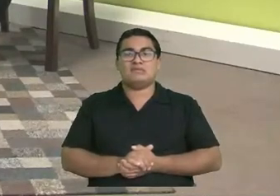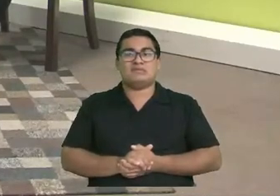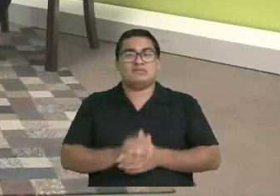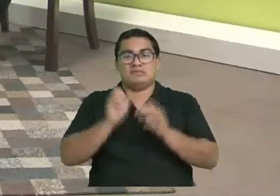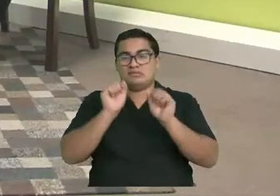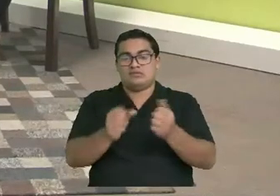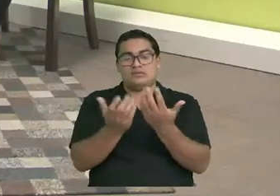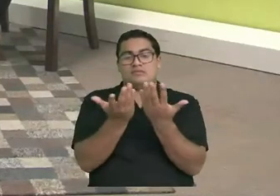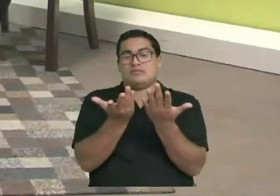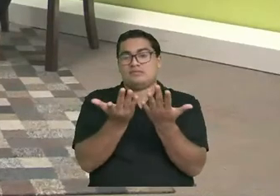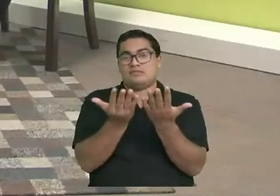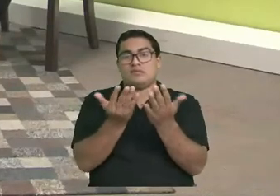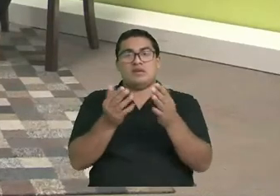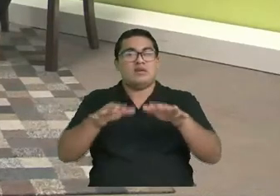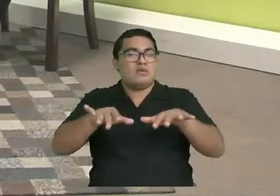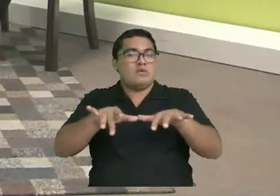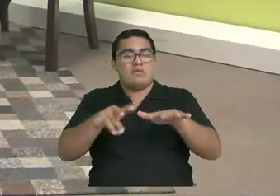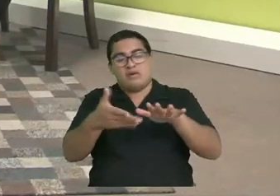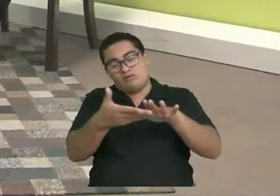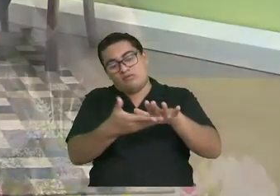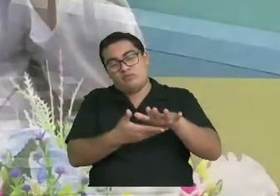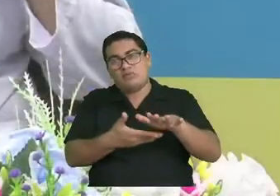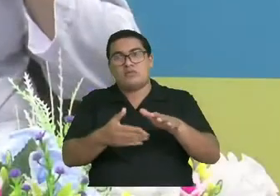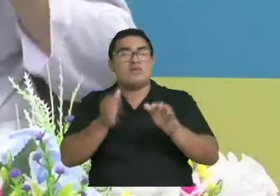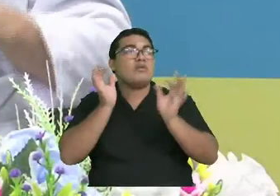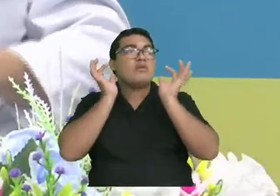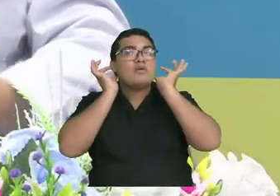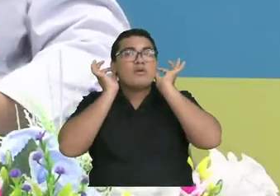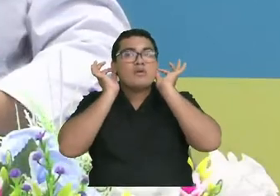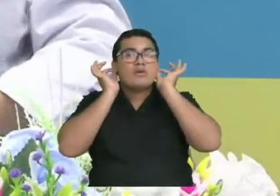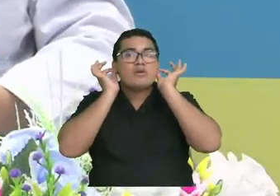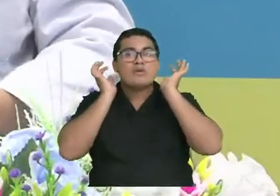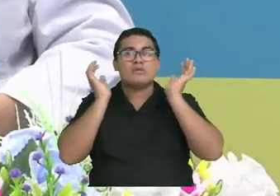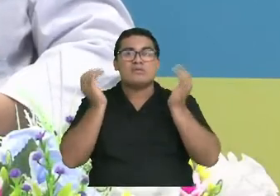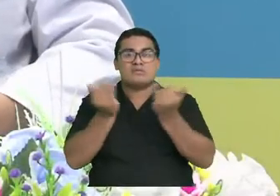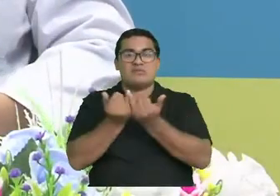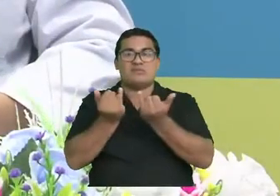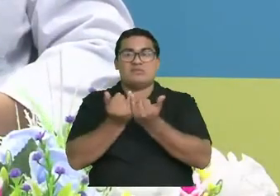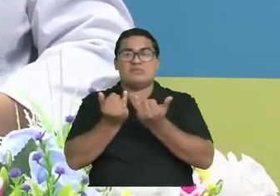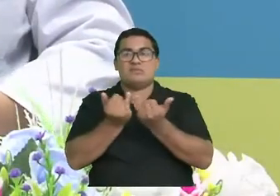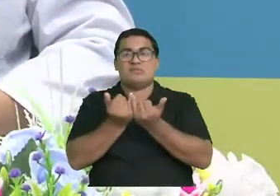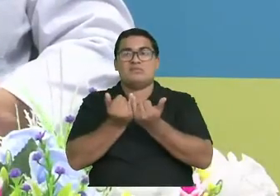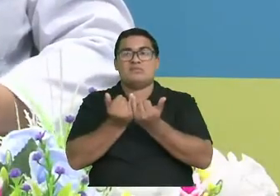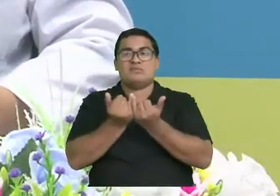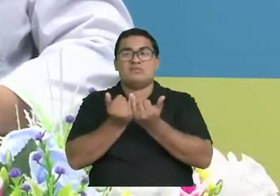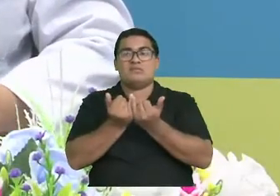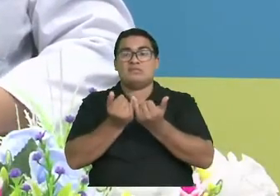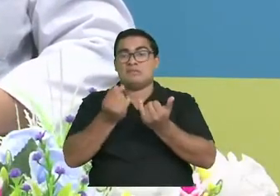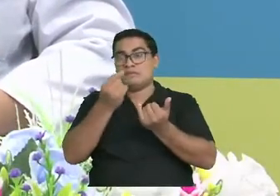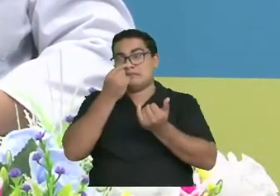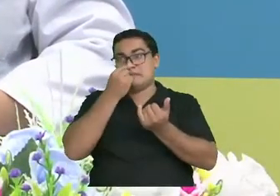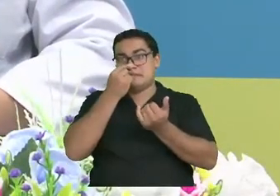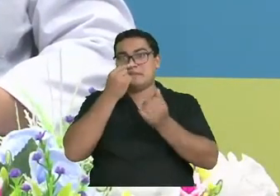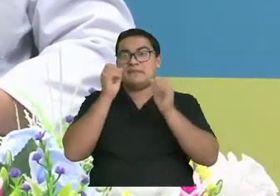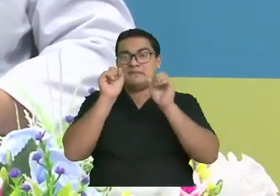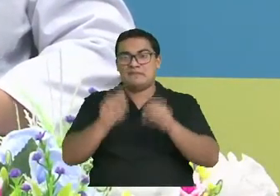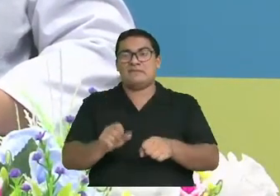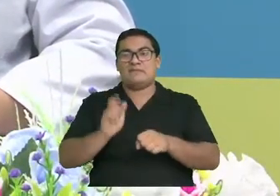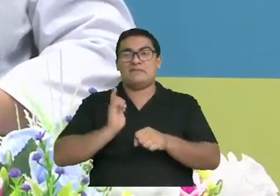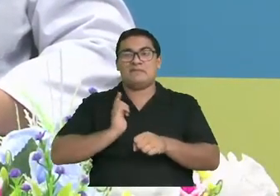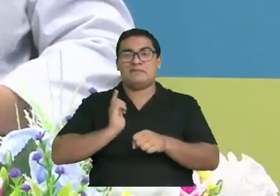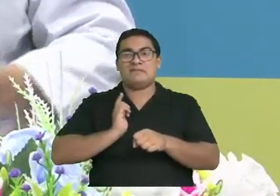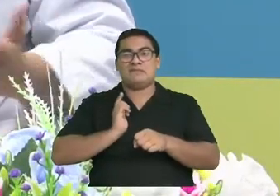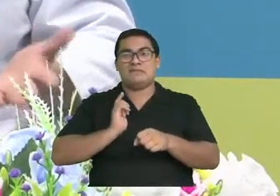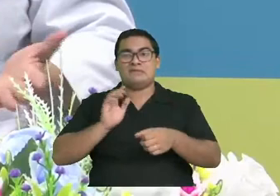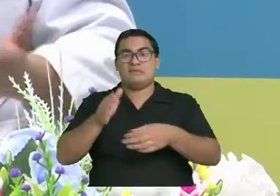palma de las manos, en la planta de los pies, en la oreja, incluso en la nariz. Okay. Podemos tener este mismo fenómeno. La